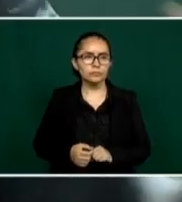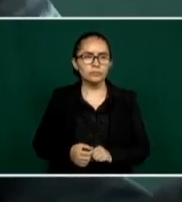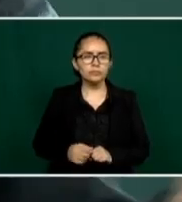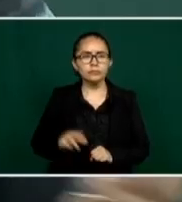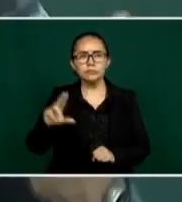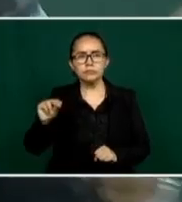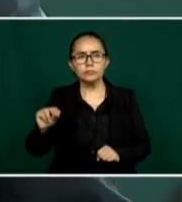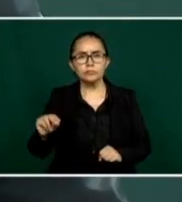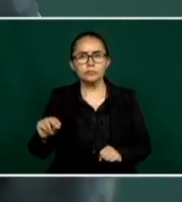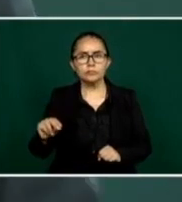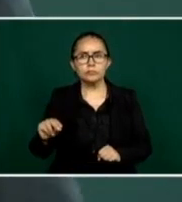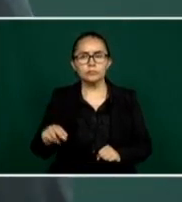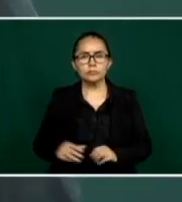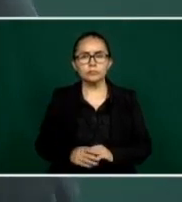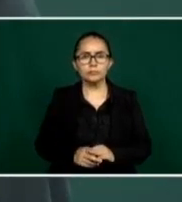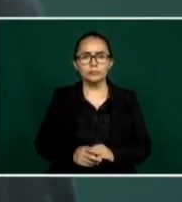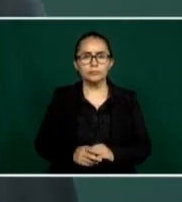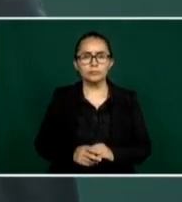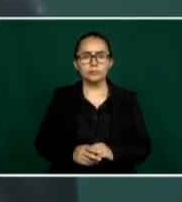No